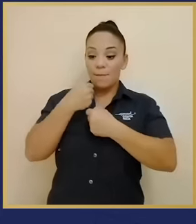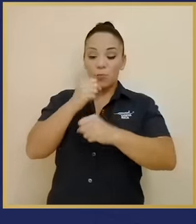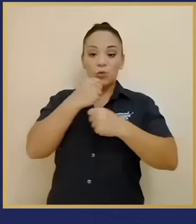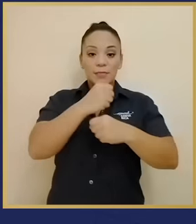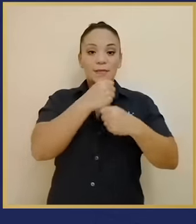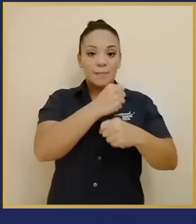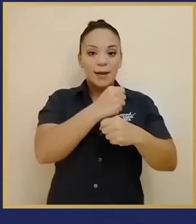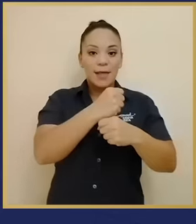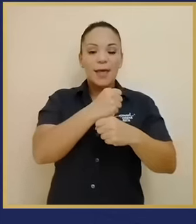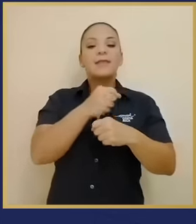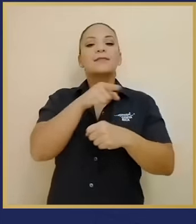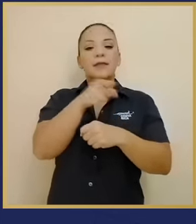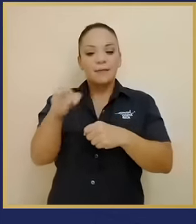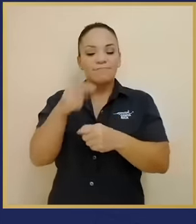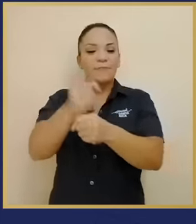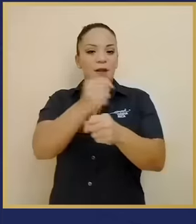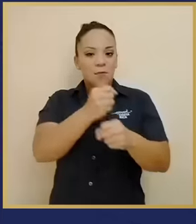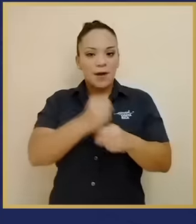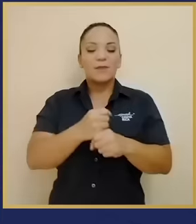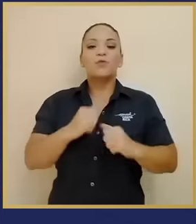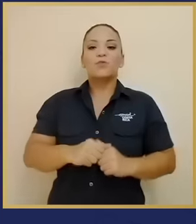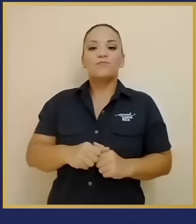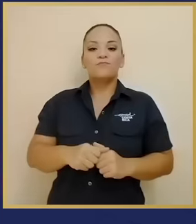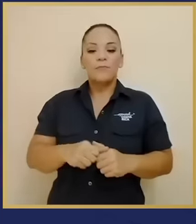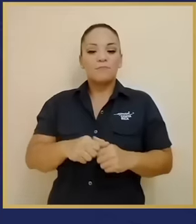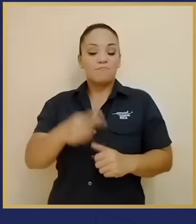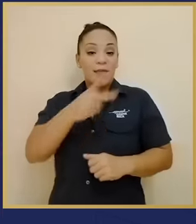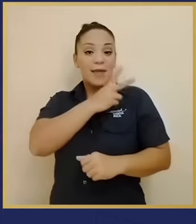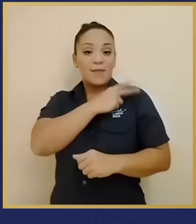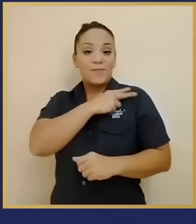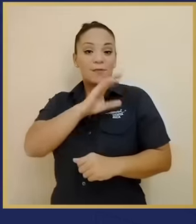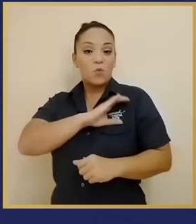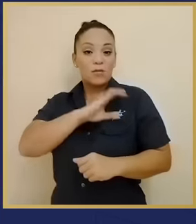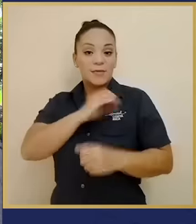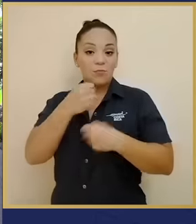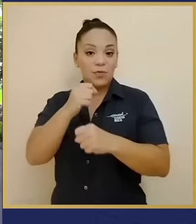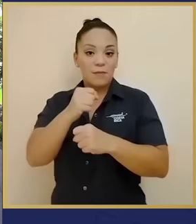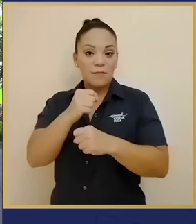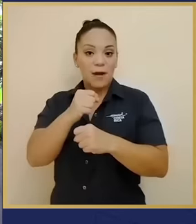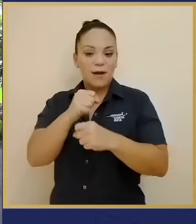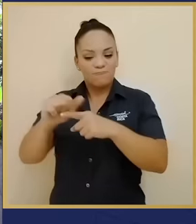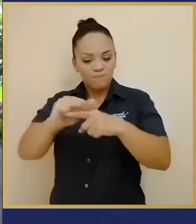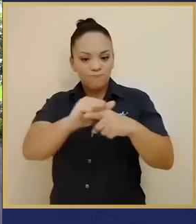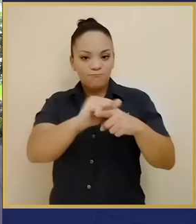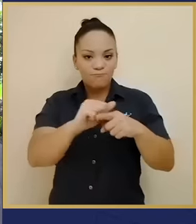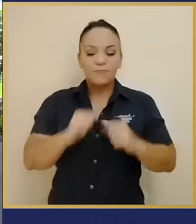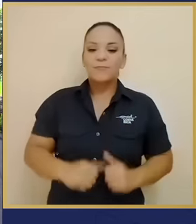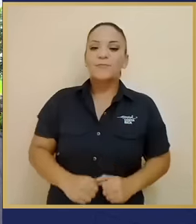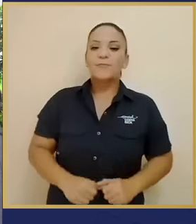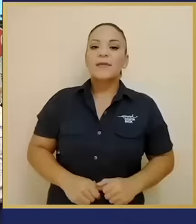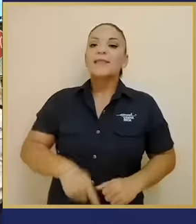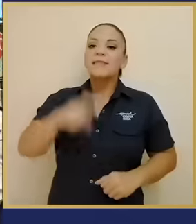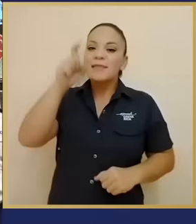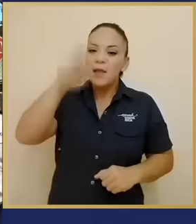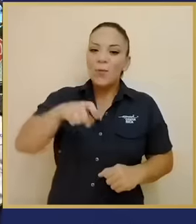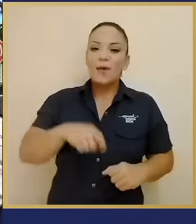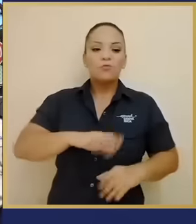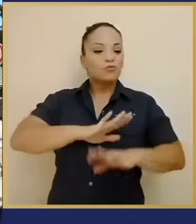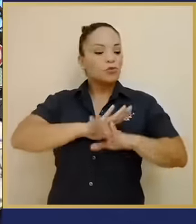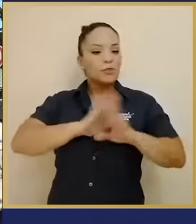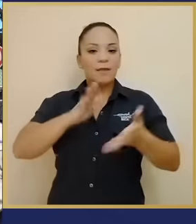trabajar a nivel de las municipalidades con nuestros jefes locales de policía. Indudablemente debemos